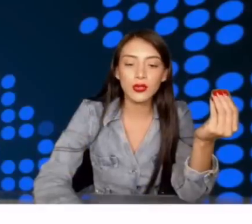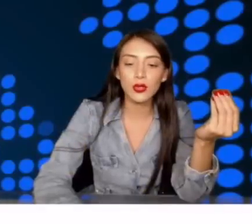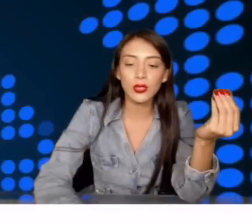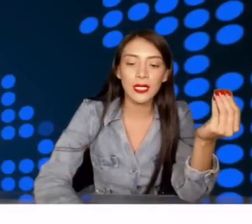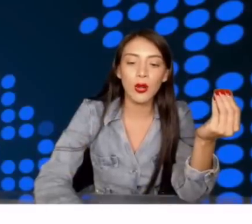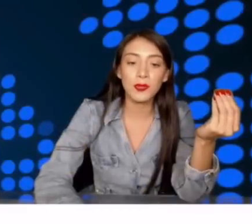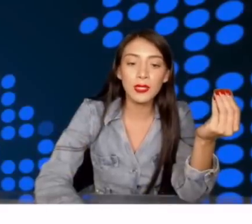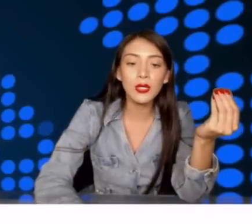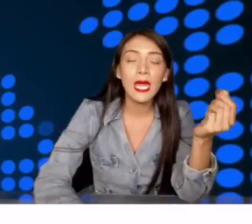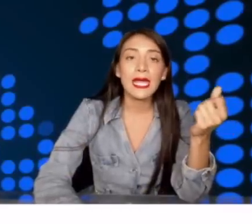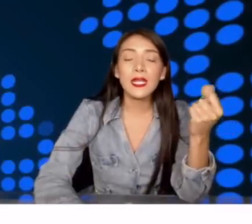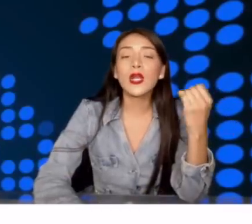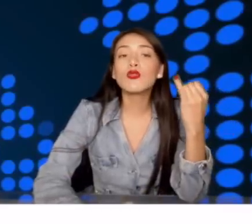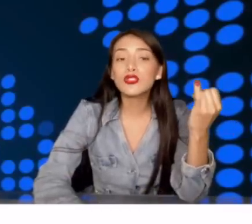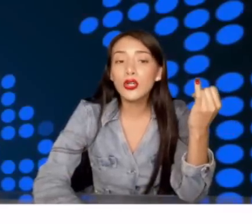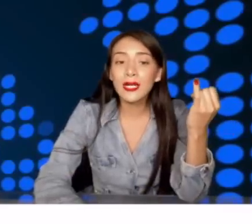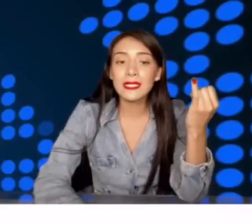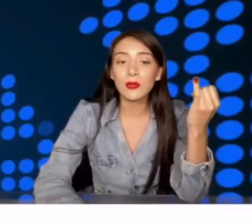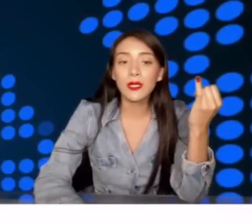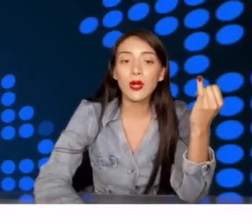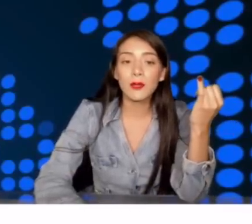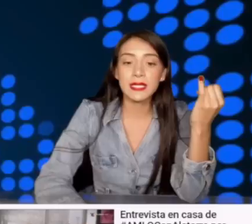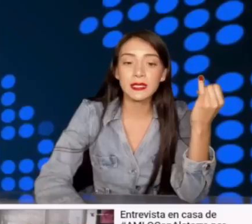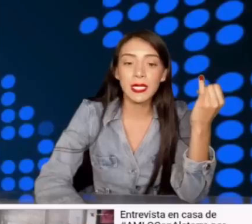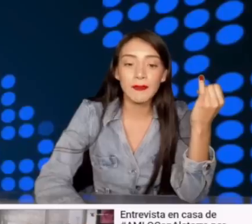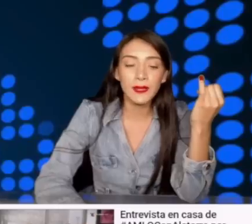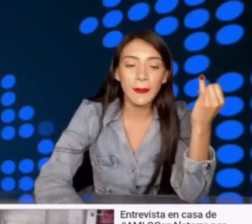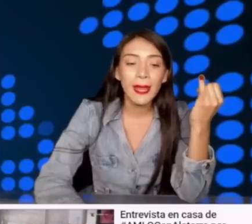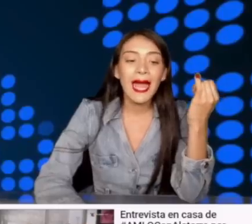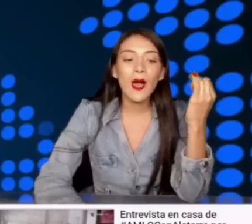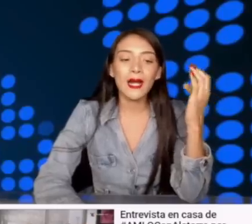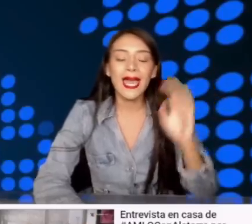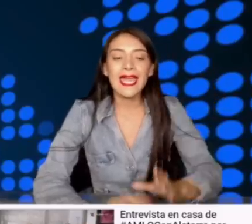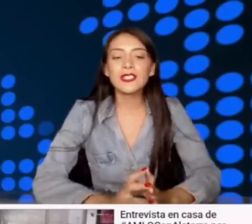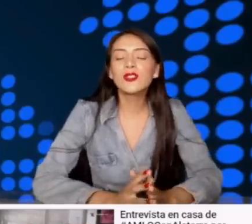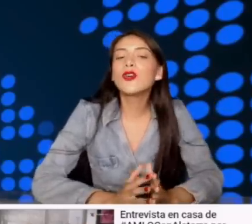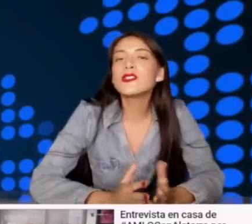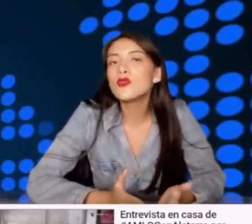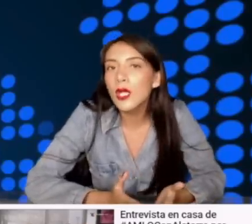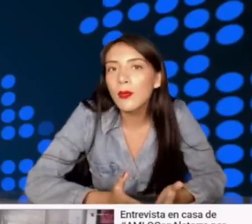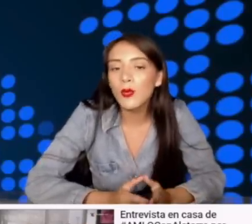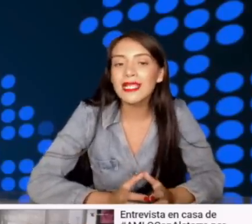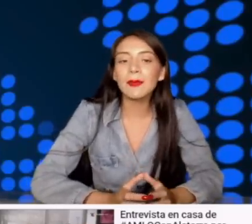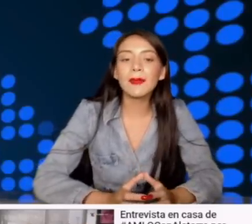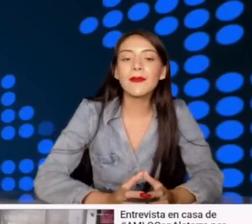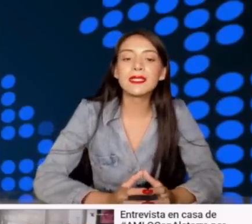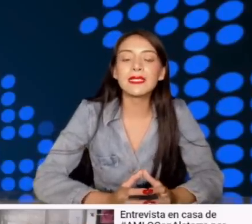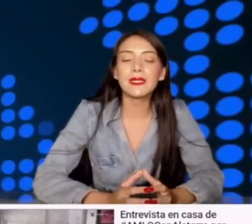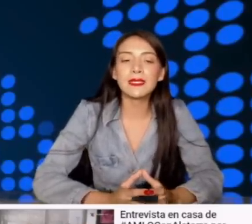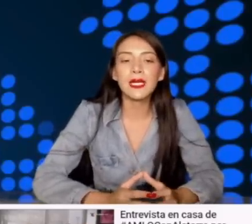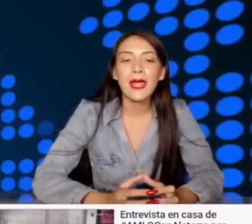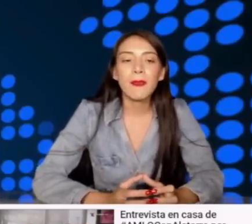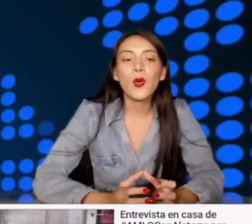Estados Unidos no quiere a López Obrador y no le gustó que se reuniera con el presidente de Argentina. Ahora, esto no es nuevo, no es la primera vez